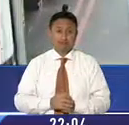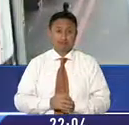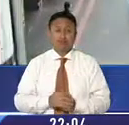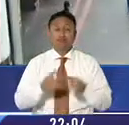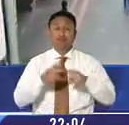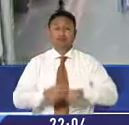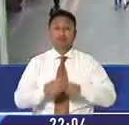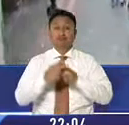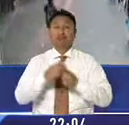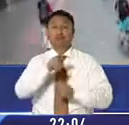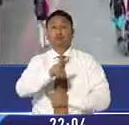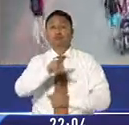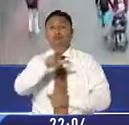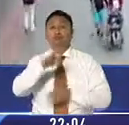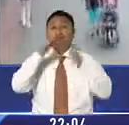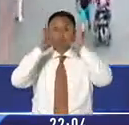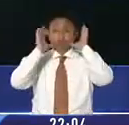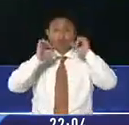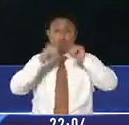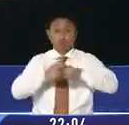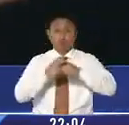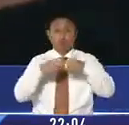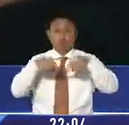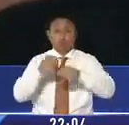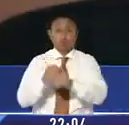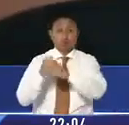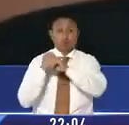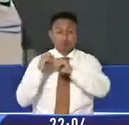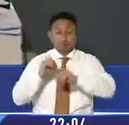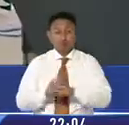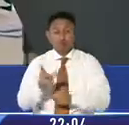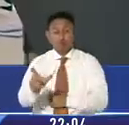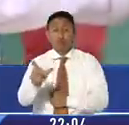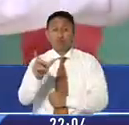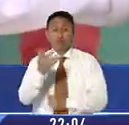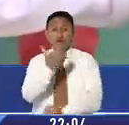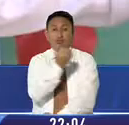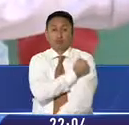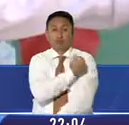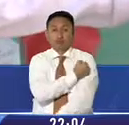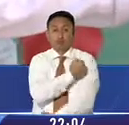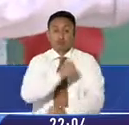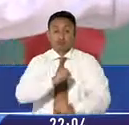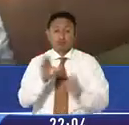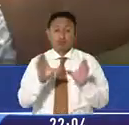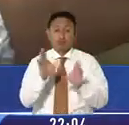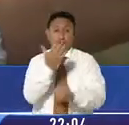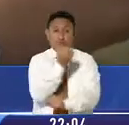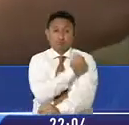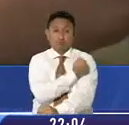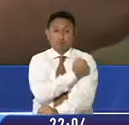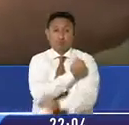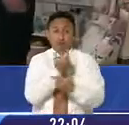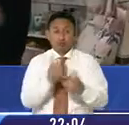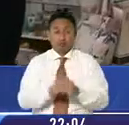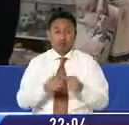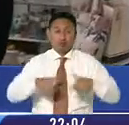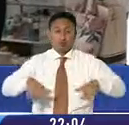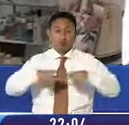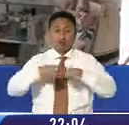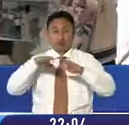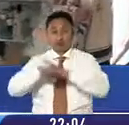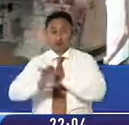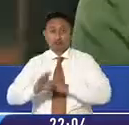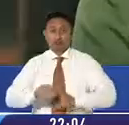23 de diciembre. Será obligatorio la presentación del carnet o certificado de vacunación para ingresar a ciertos lugares públicos.